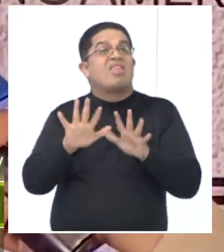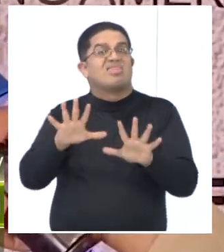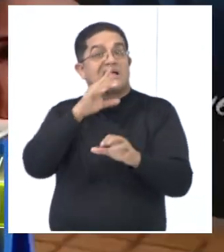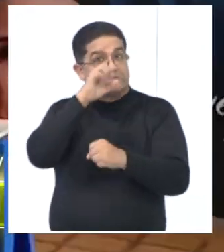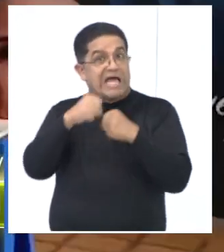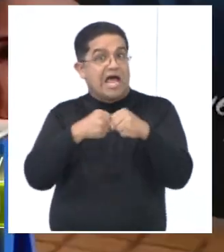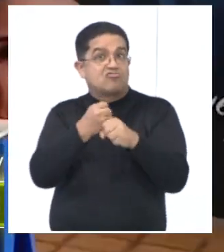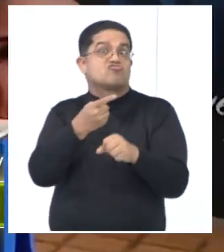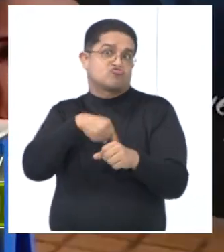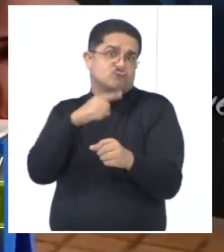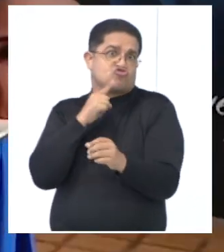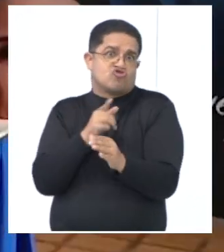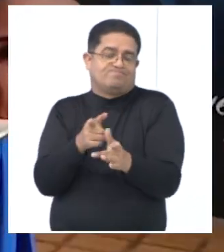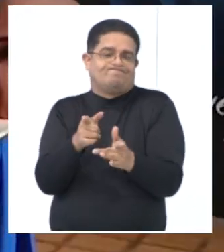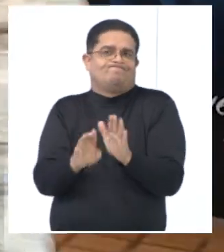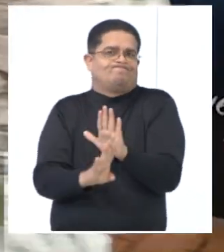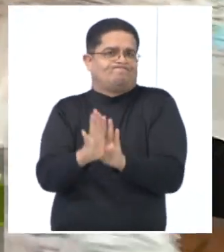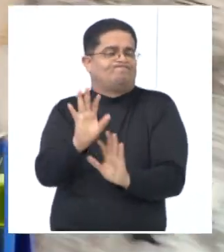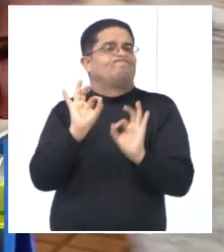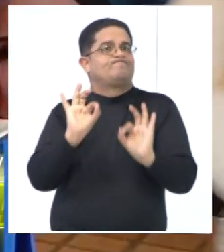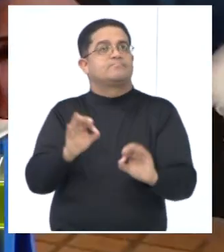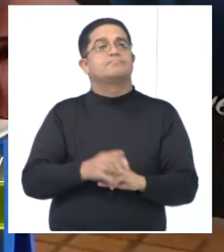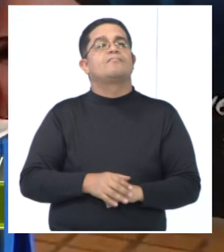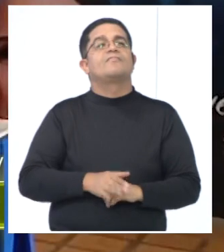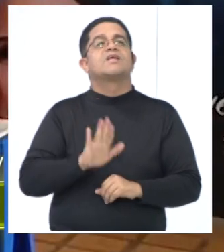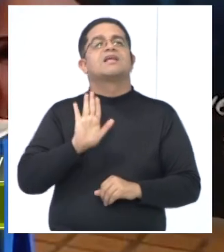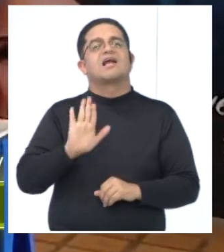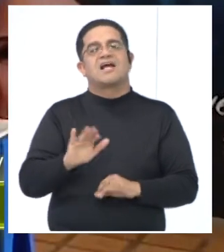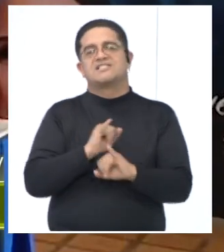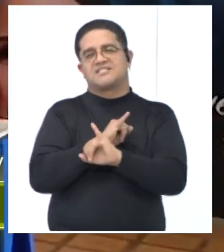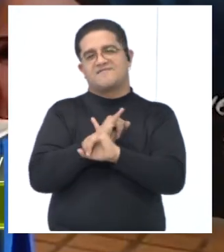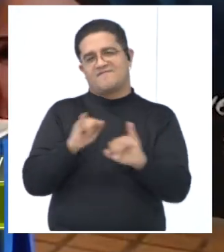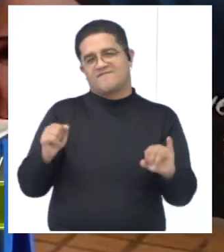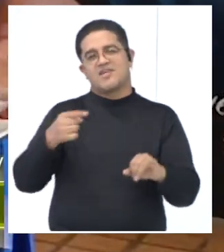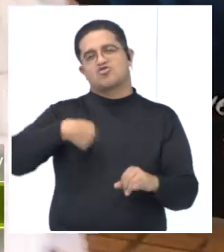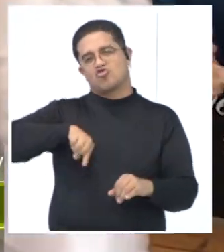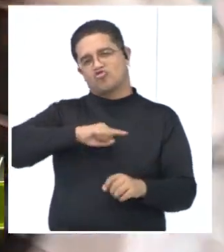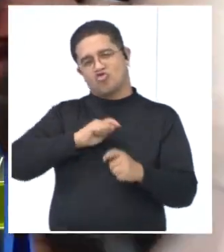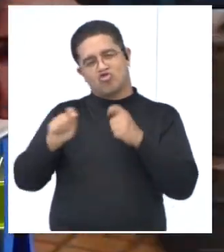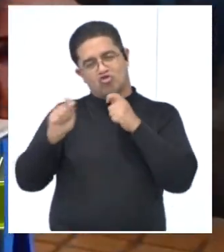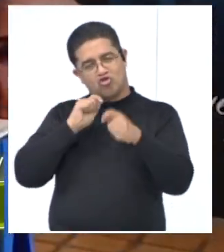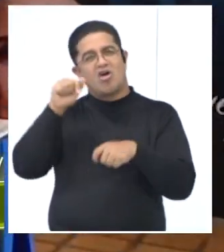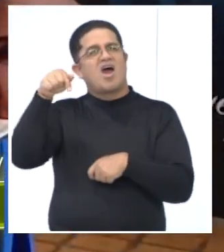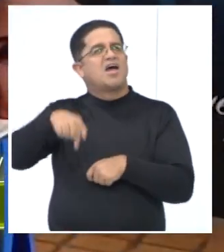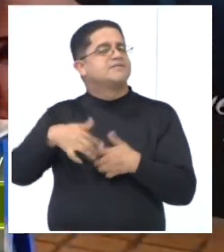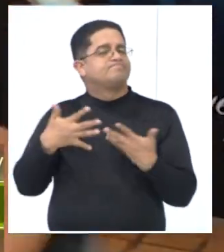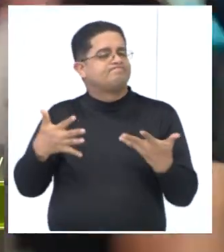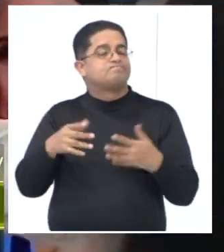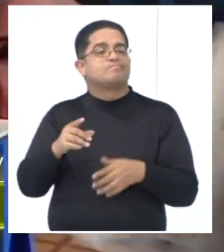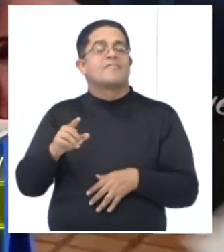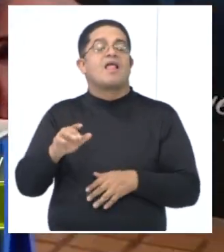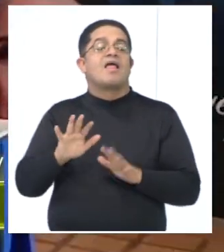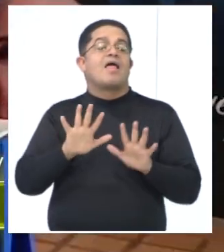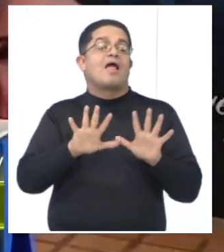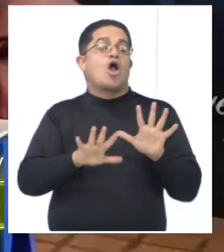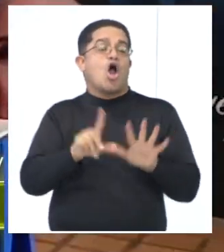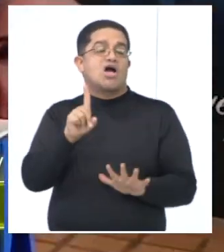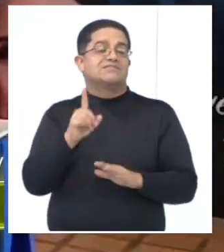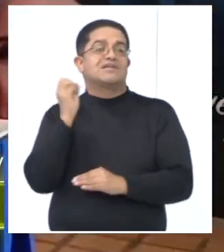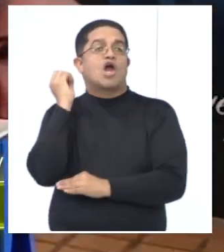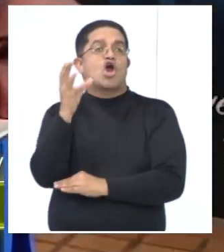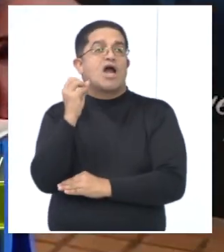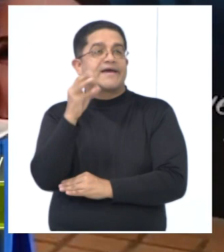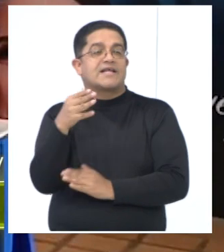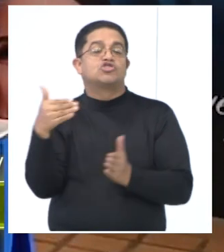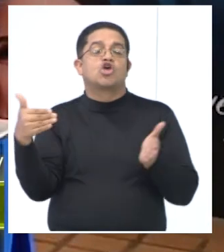mundial. Y de esta manera culminan nuestras transmisiones desde el 11º Congreso de Antienvejecimiento y Longevidad